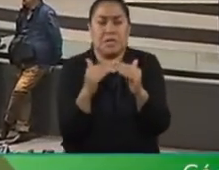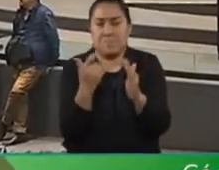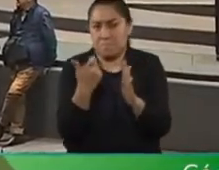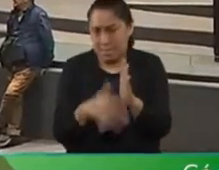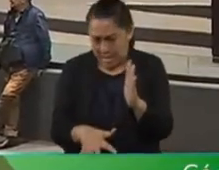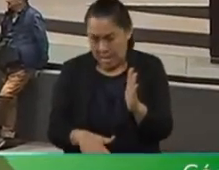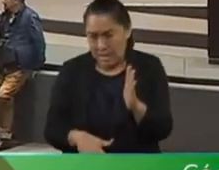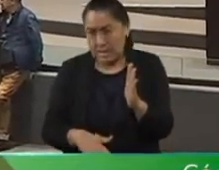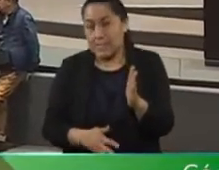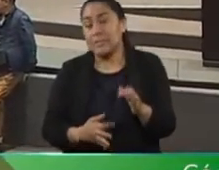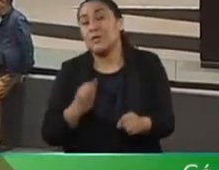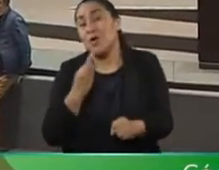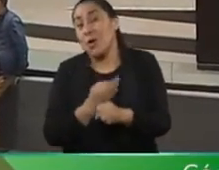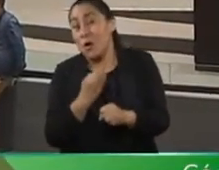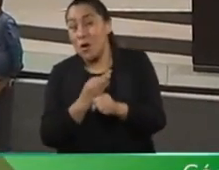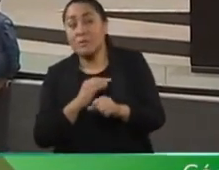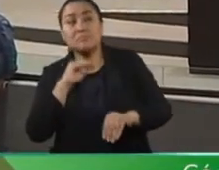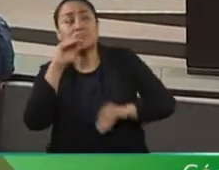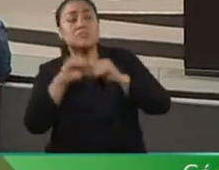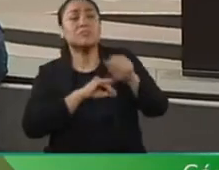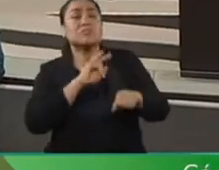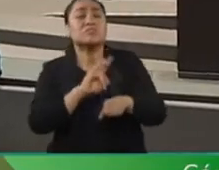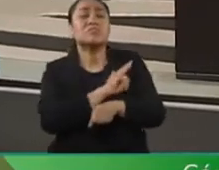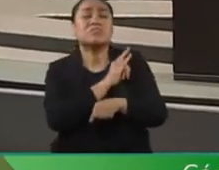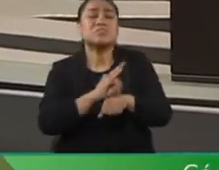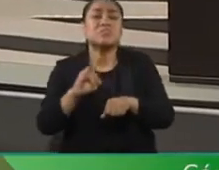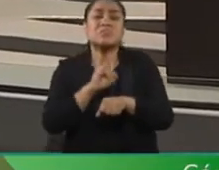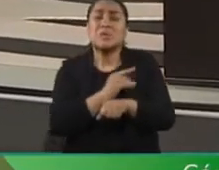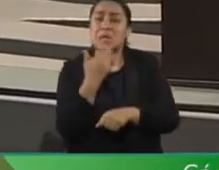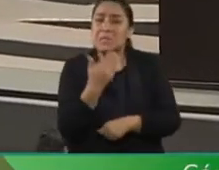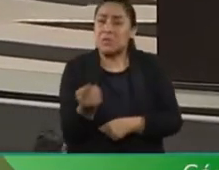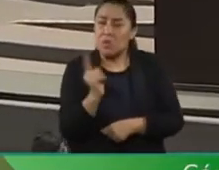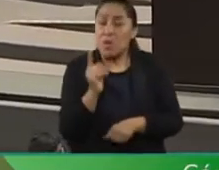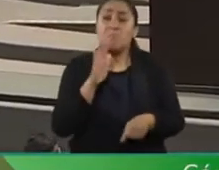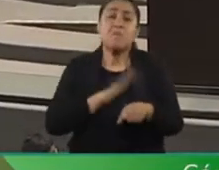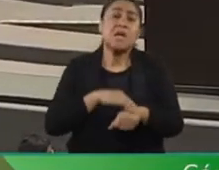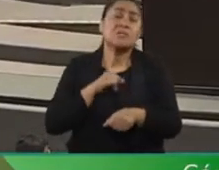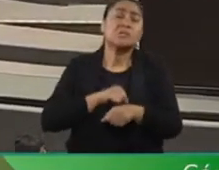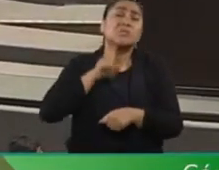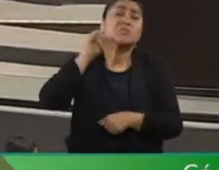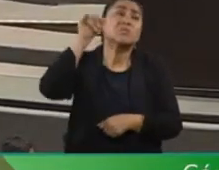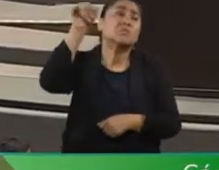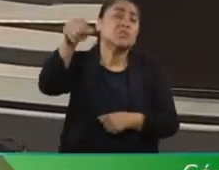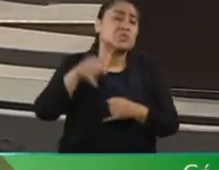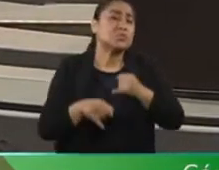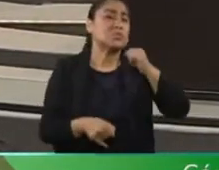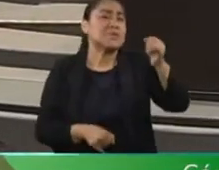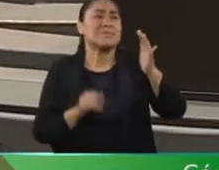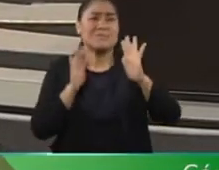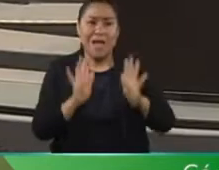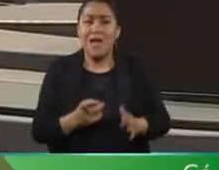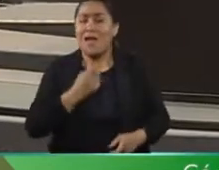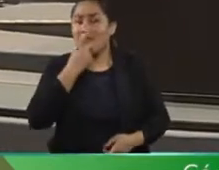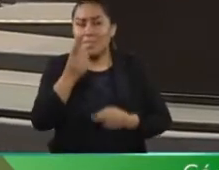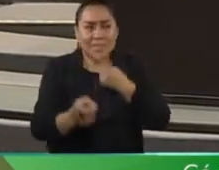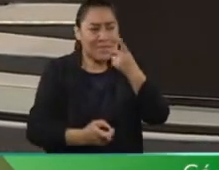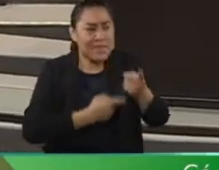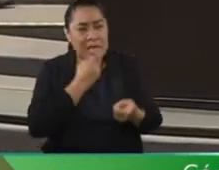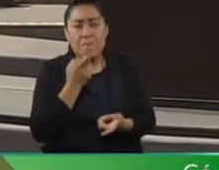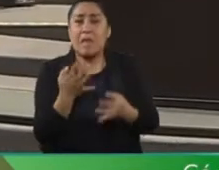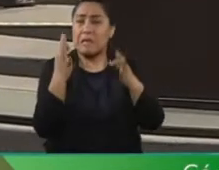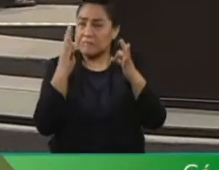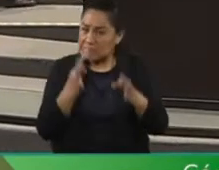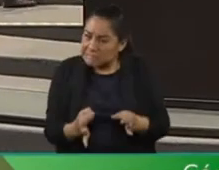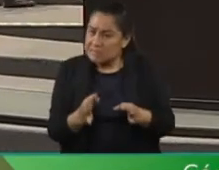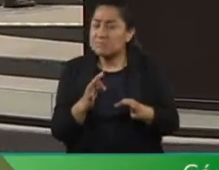sido cada vez de menor calidad en sitios más alejados se ha dicho mucho aquí hasta la saciedad sin infraestructura con